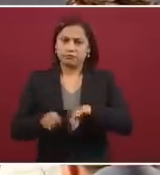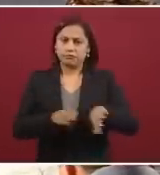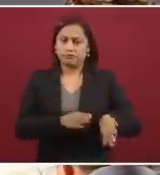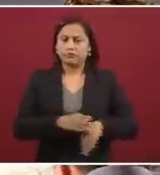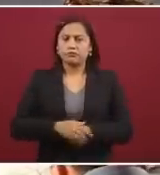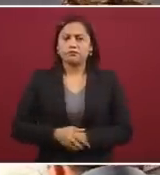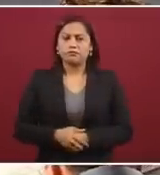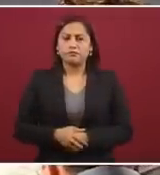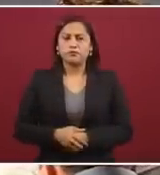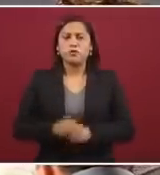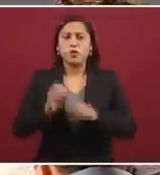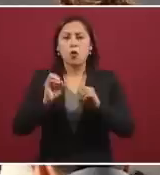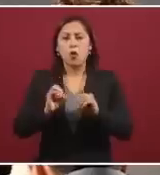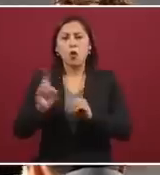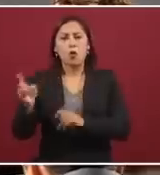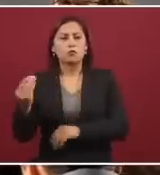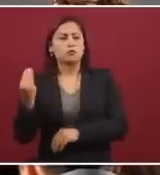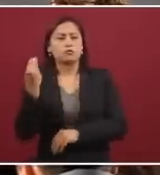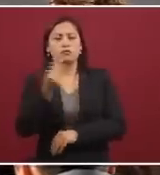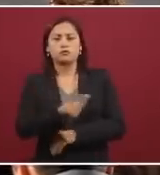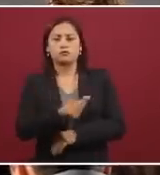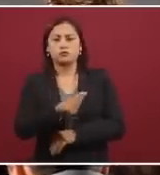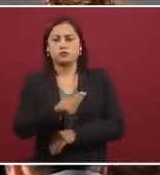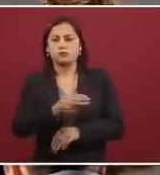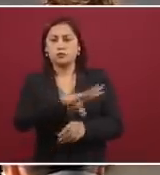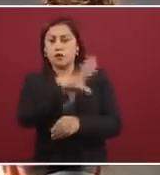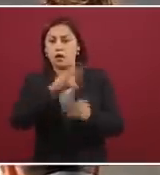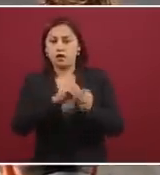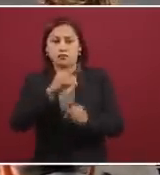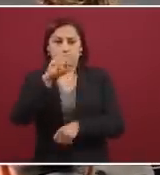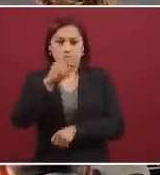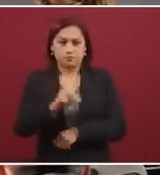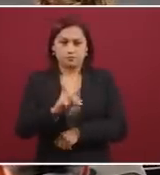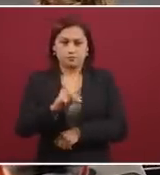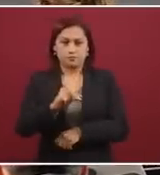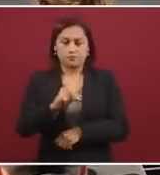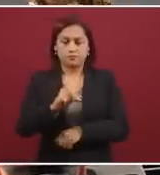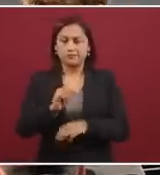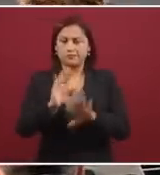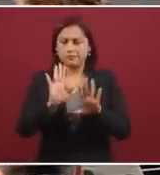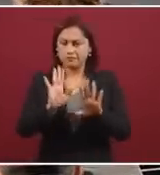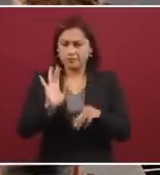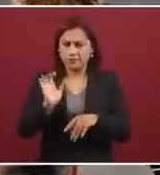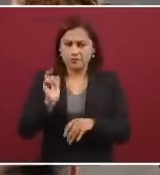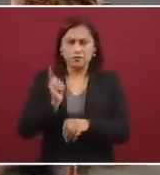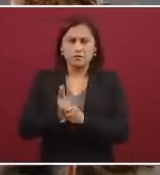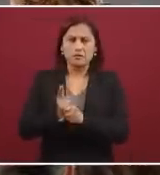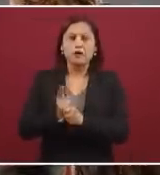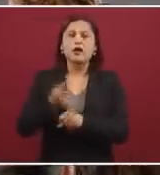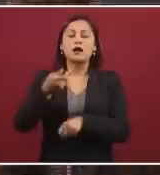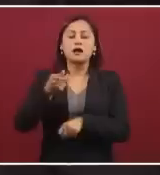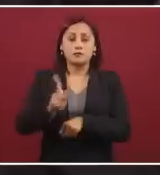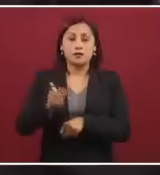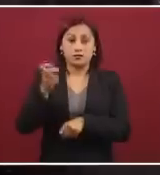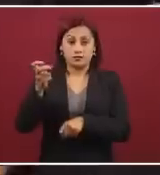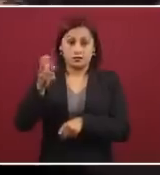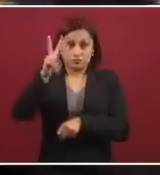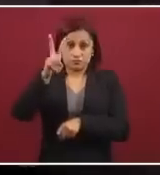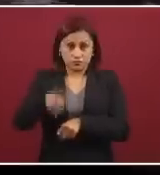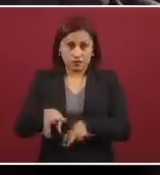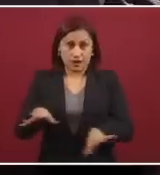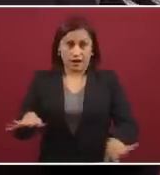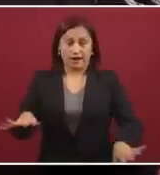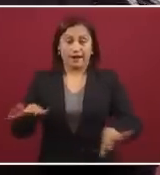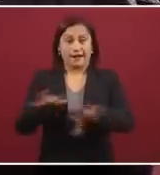no se otorgó por completo pero si hay una modificación para